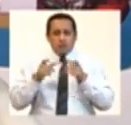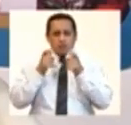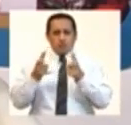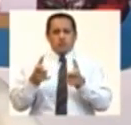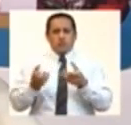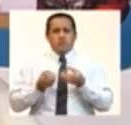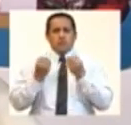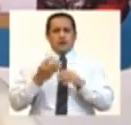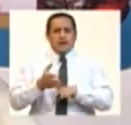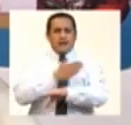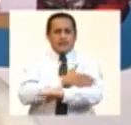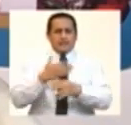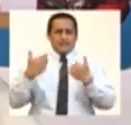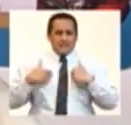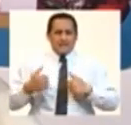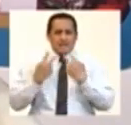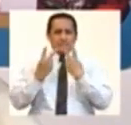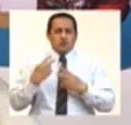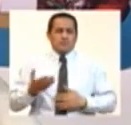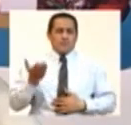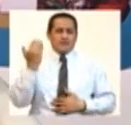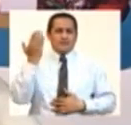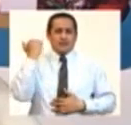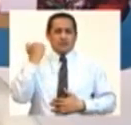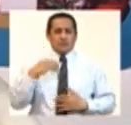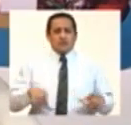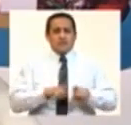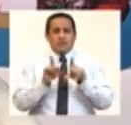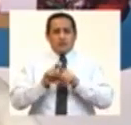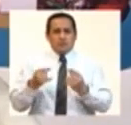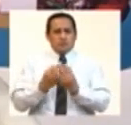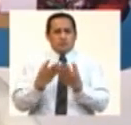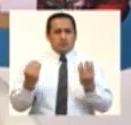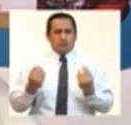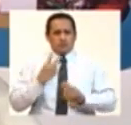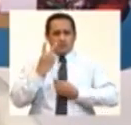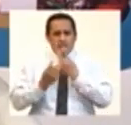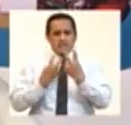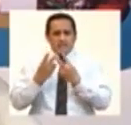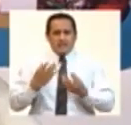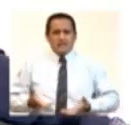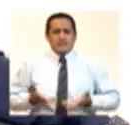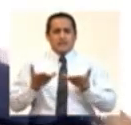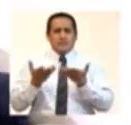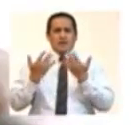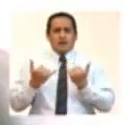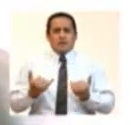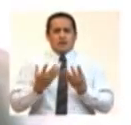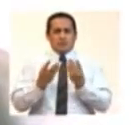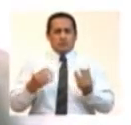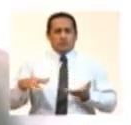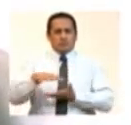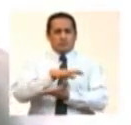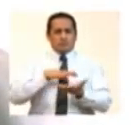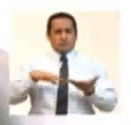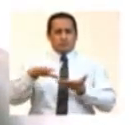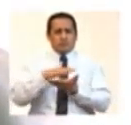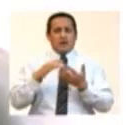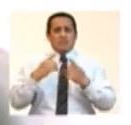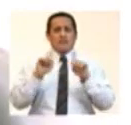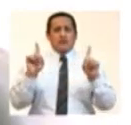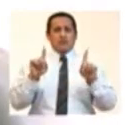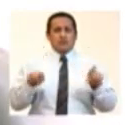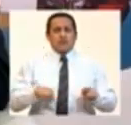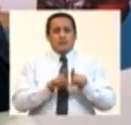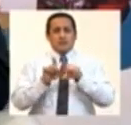de seguridad, porque ya ha ocurrido en el pasado que estas visitas llevan las órdenes, información, claro.